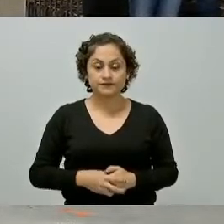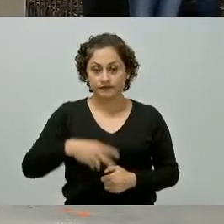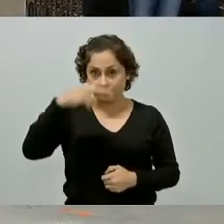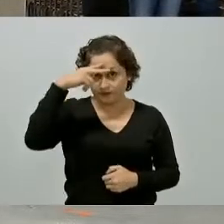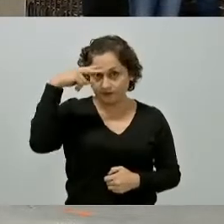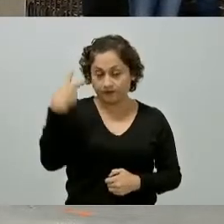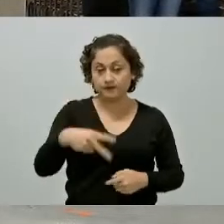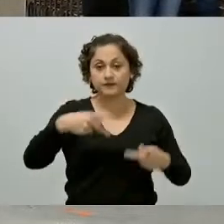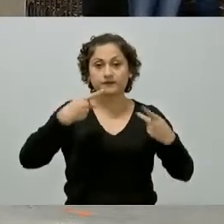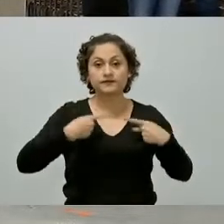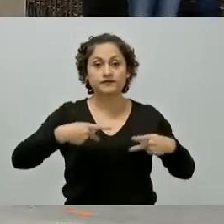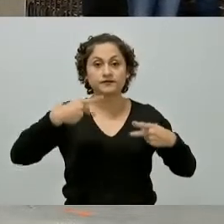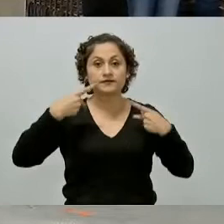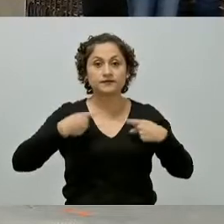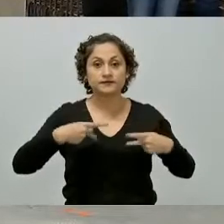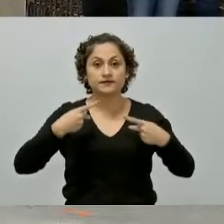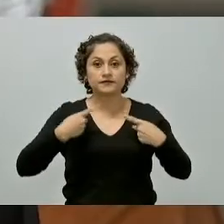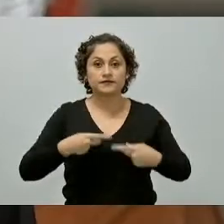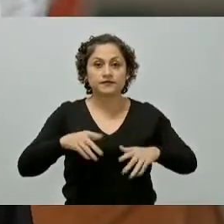no